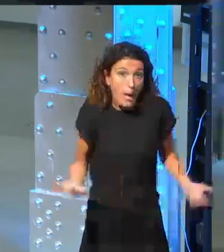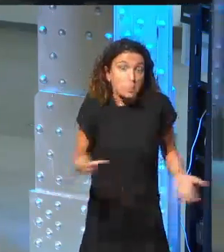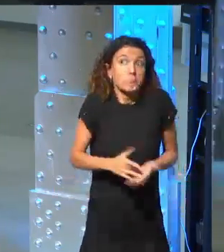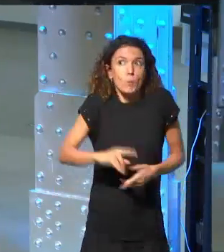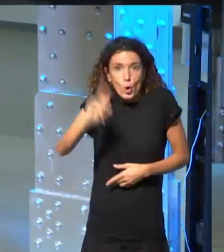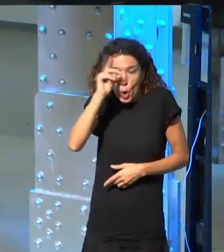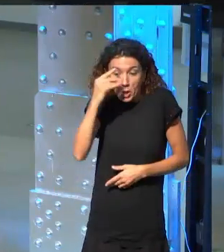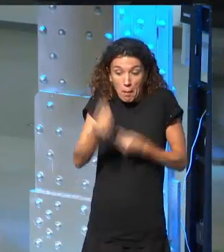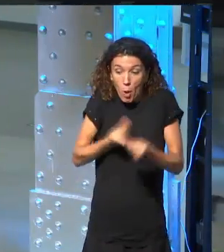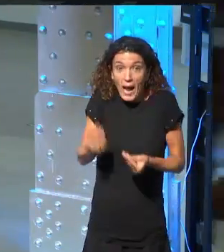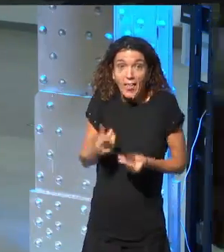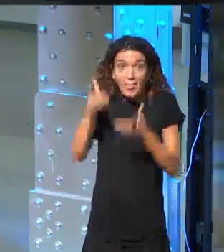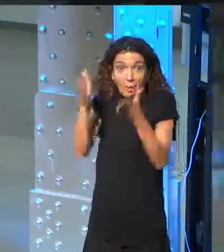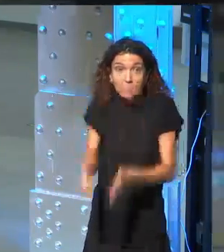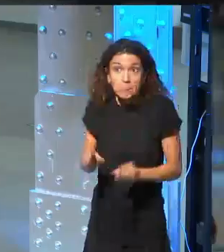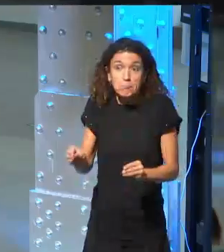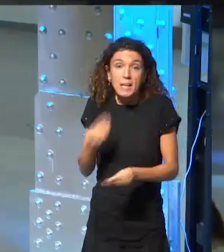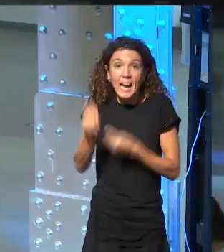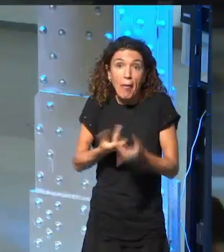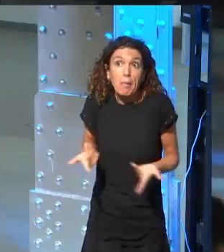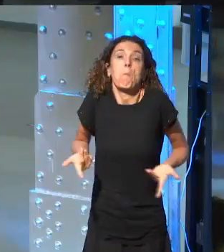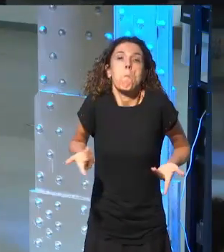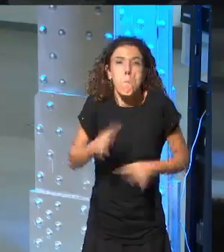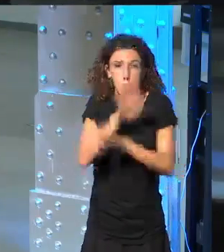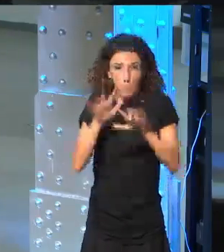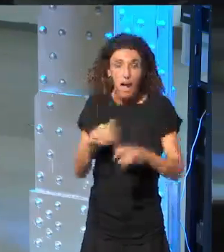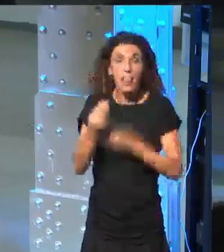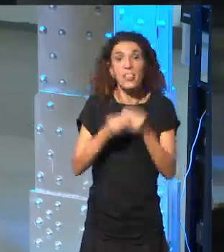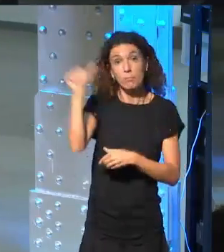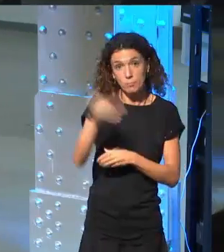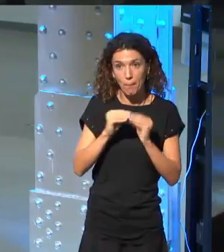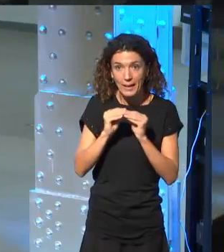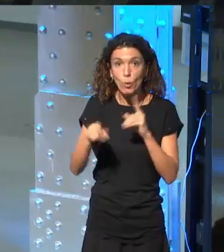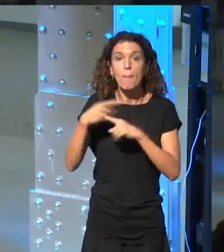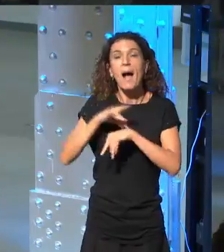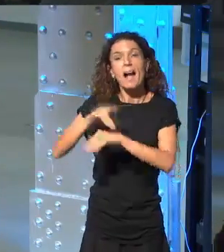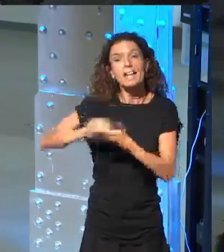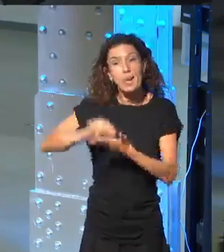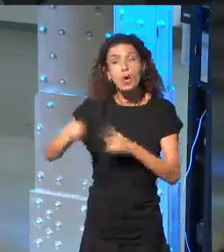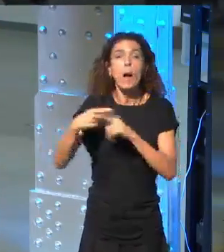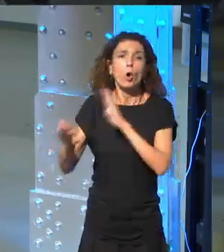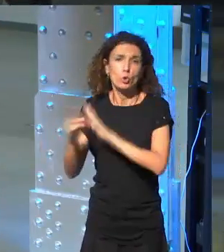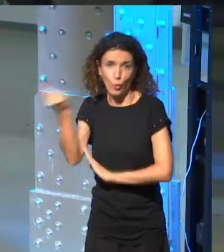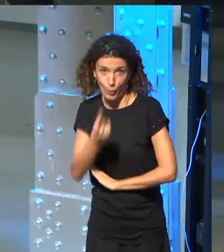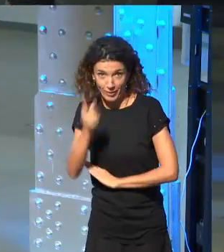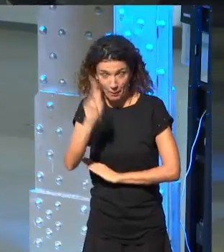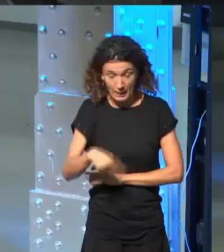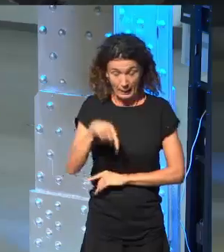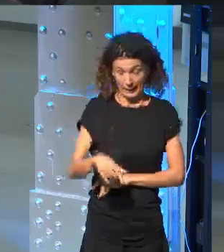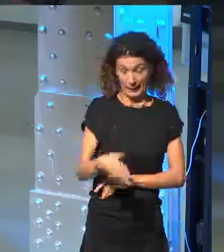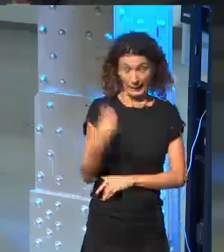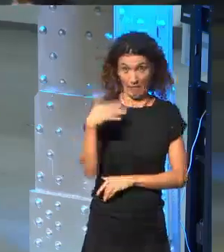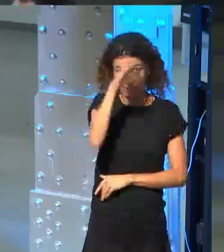Ahora nadie sabe exactamente qué es lo que es. Se dedica a hacer películas, a escribir guiones, sigue dibujando. Y bueno, pues este